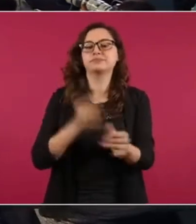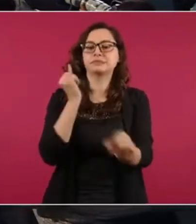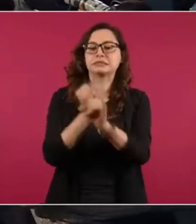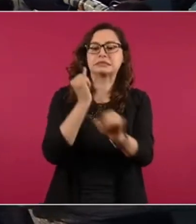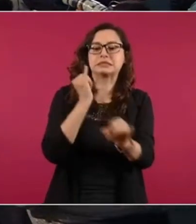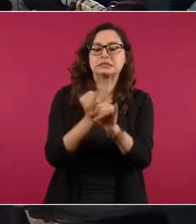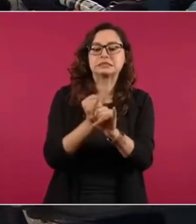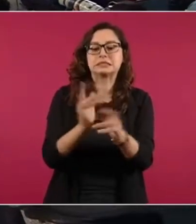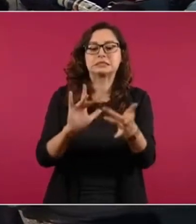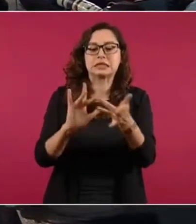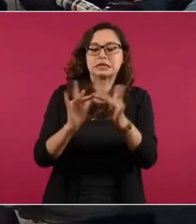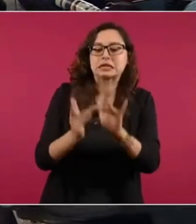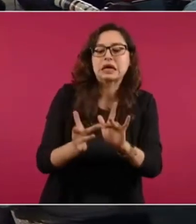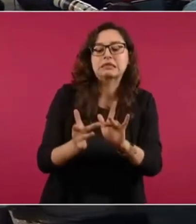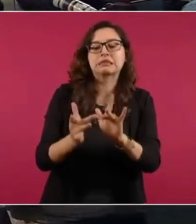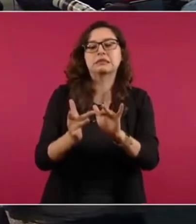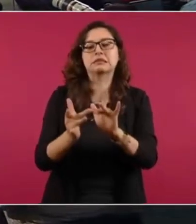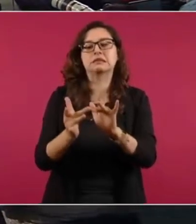que los de Twitter